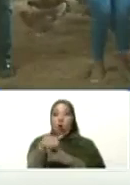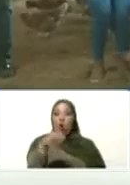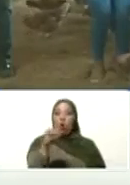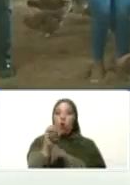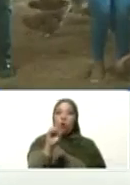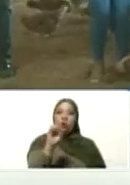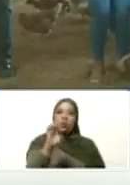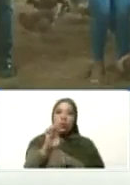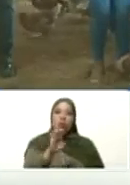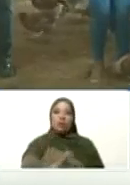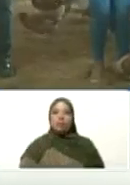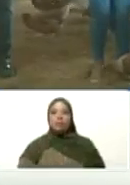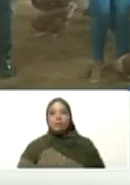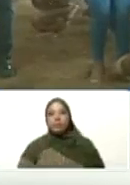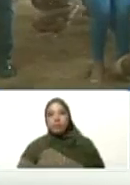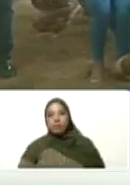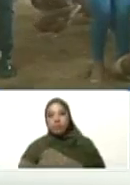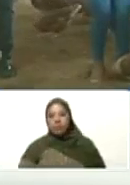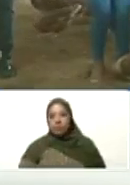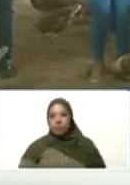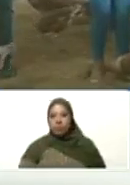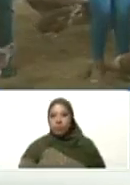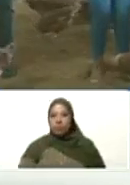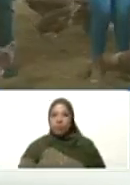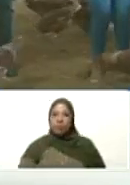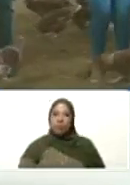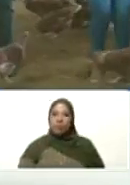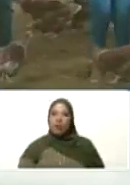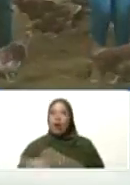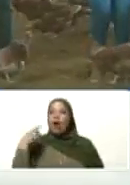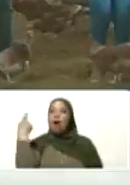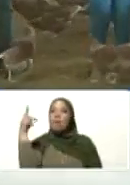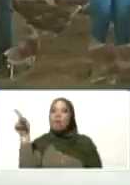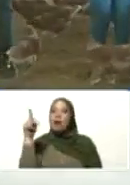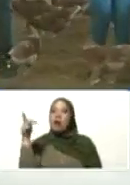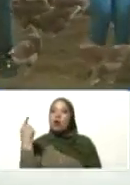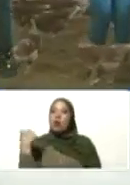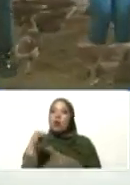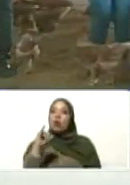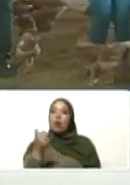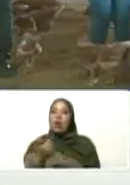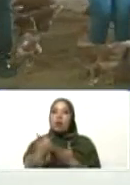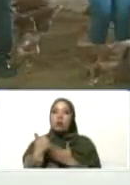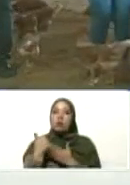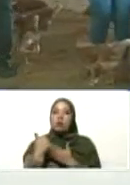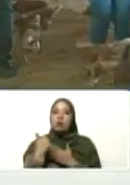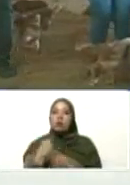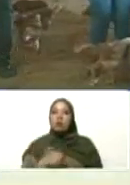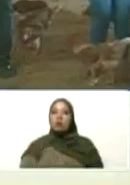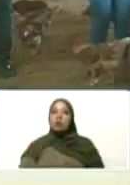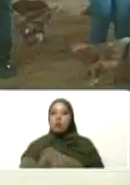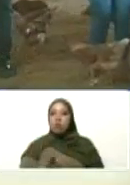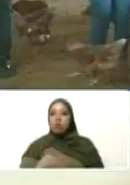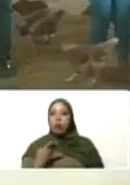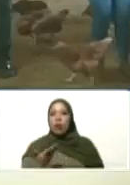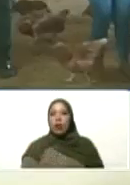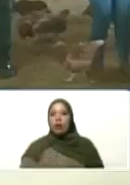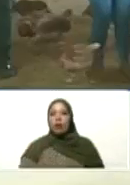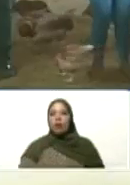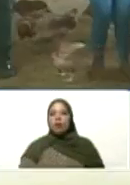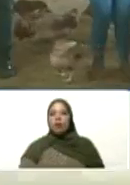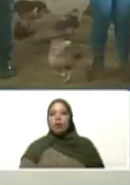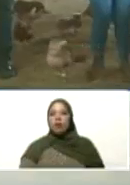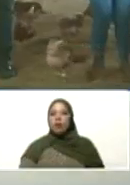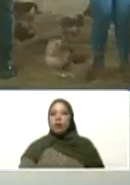Chupadero. Allá está en el sector Chupadero, Parroquia El Socorro. En El Socorro, pues, en